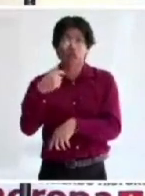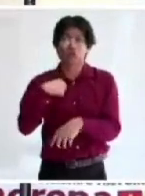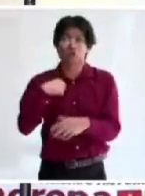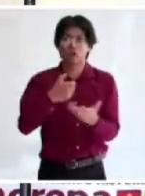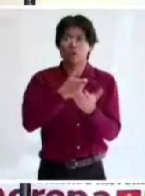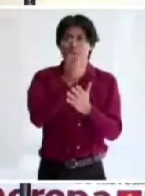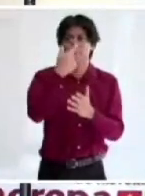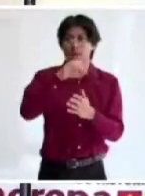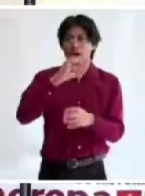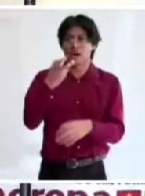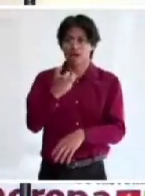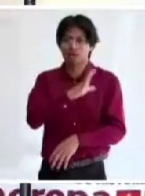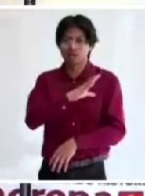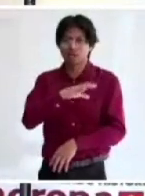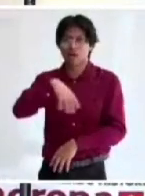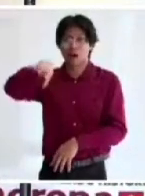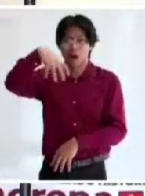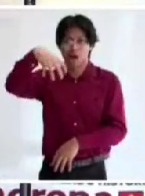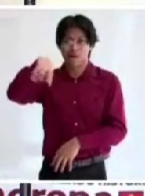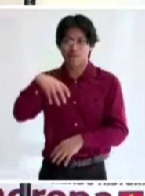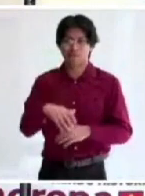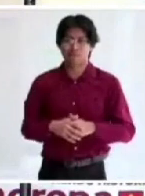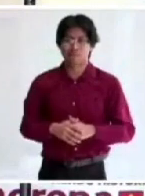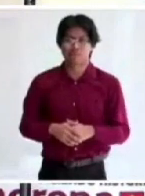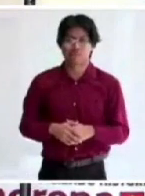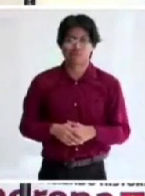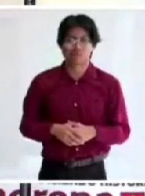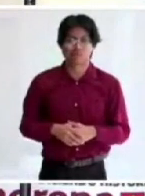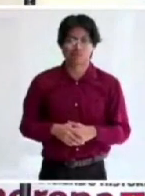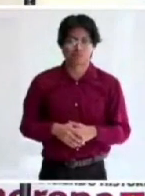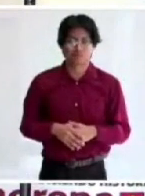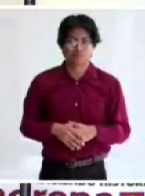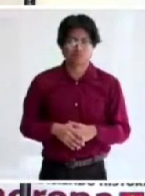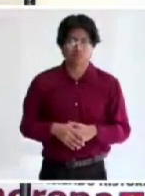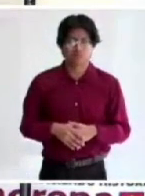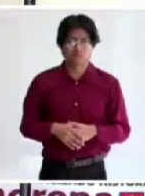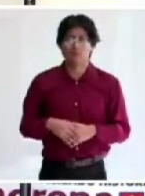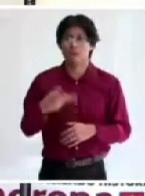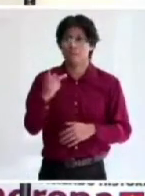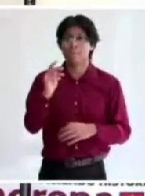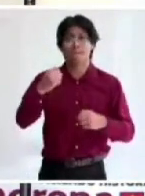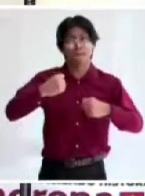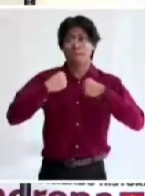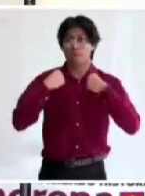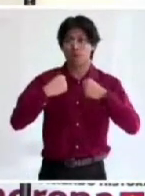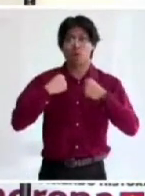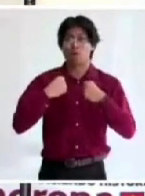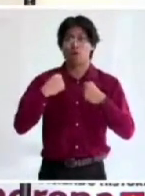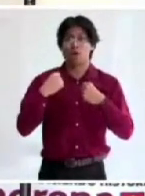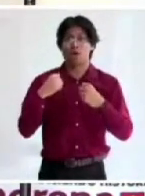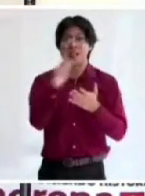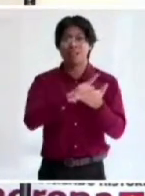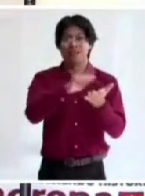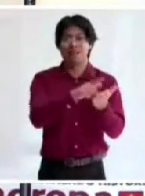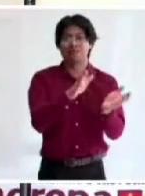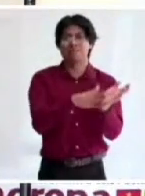campaña pero los el poder El poder legislativo no maneja dinero